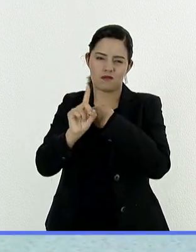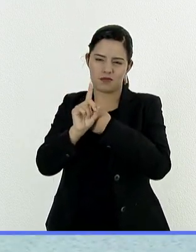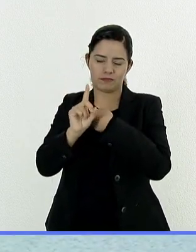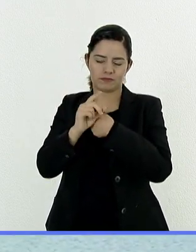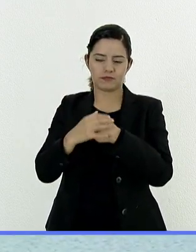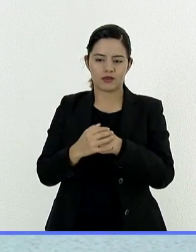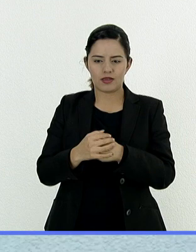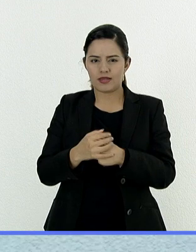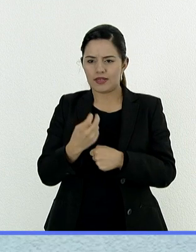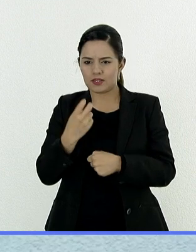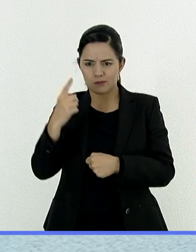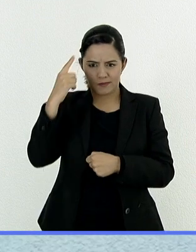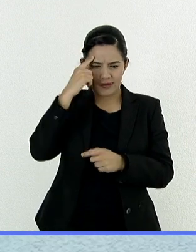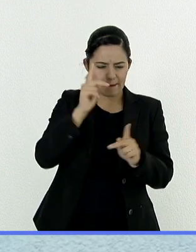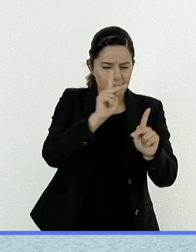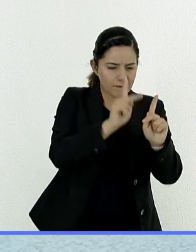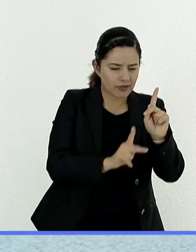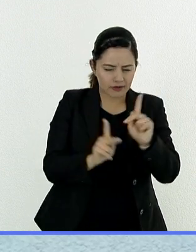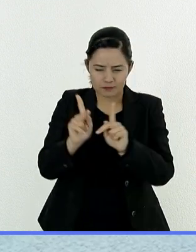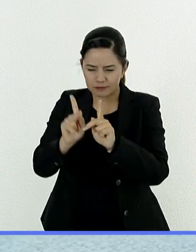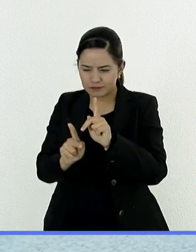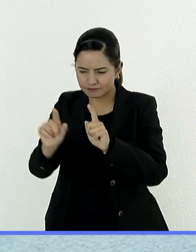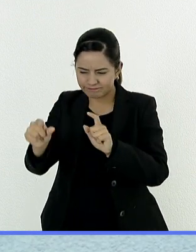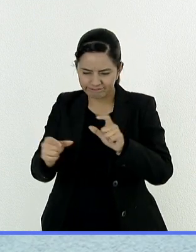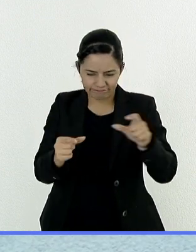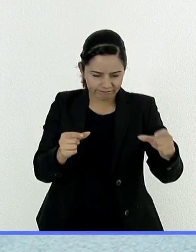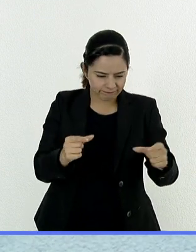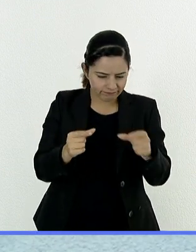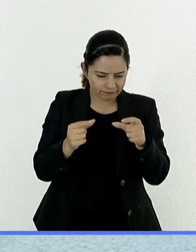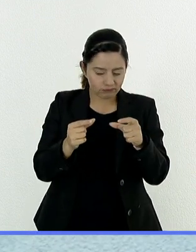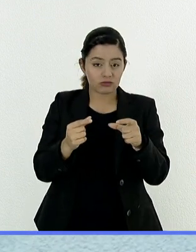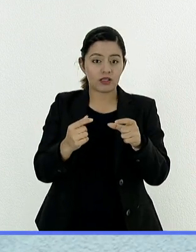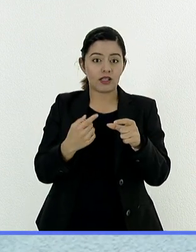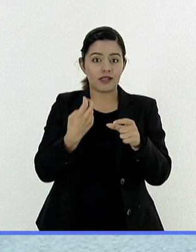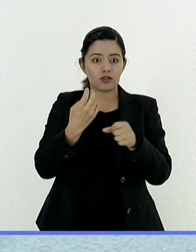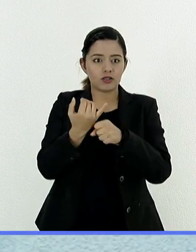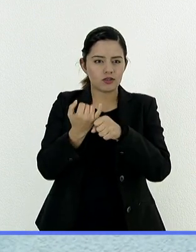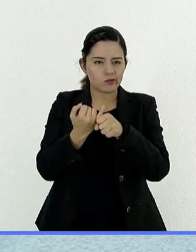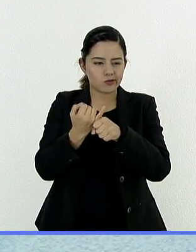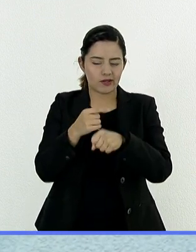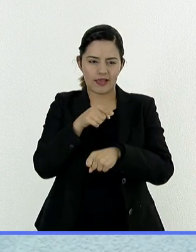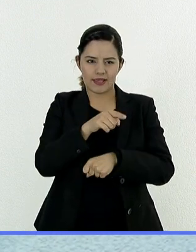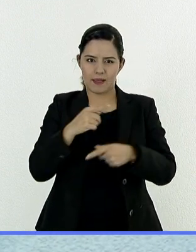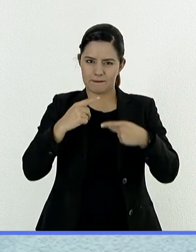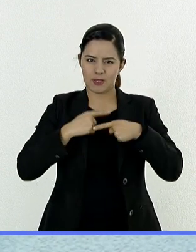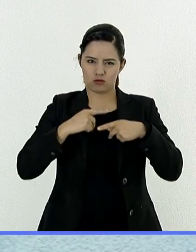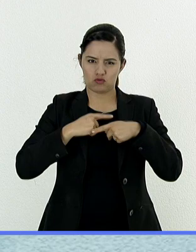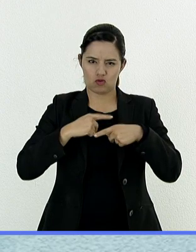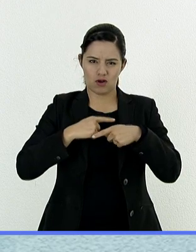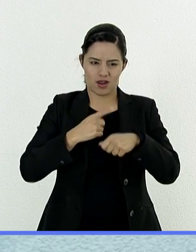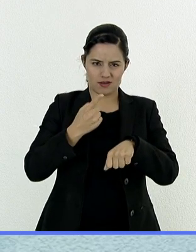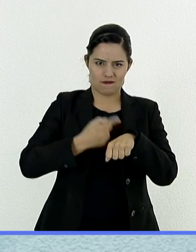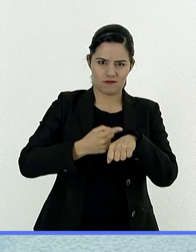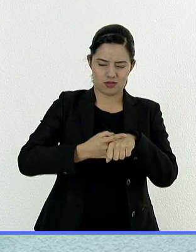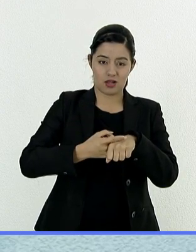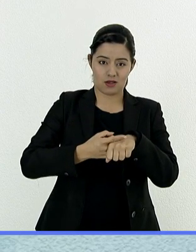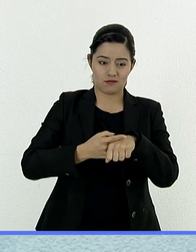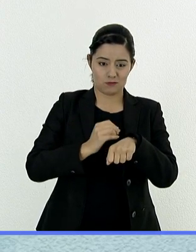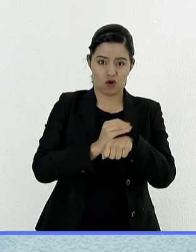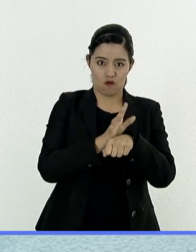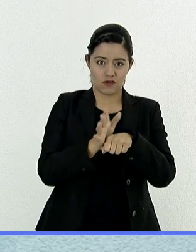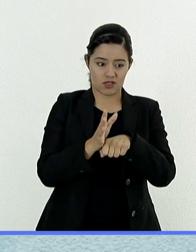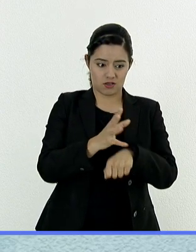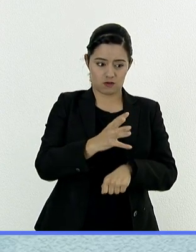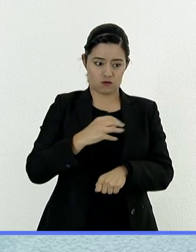encontró que en los cerebros de las personas que tenían covid 19 genes asociados a inflamación y estrés